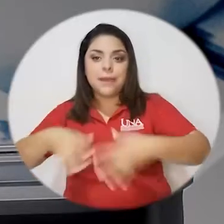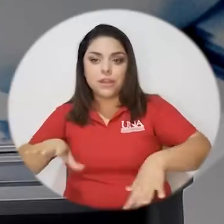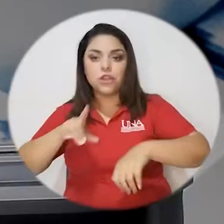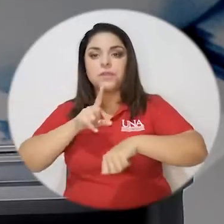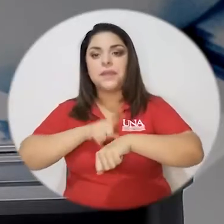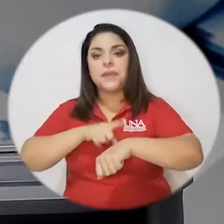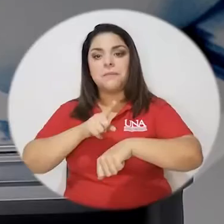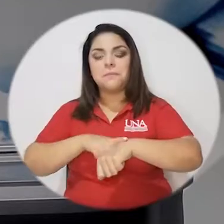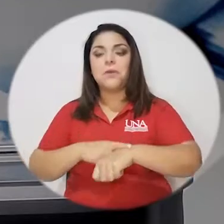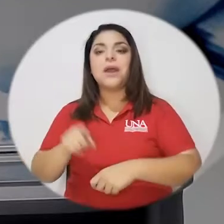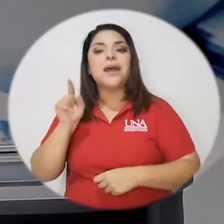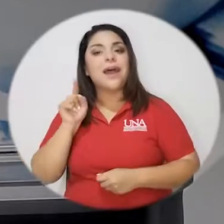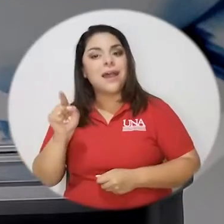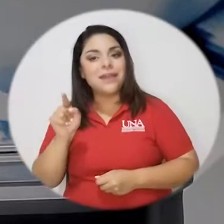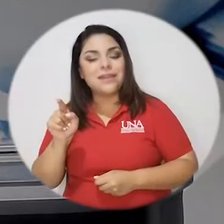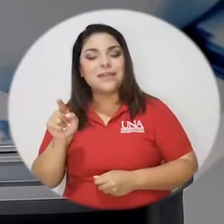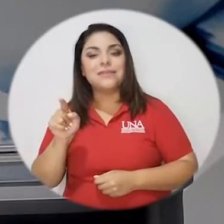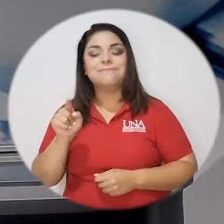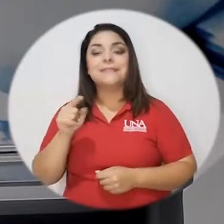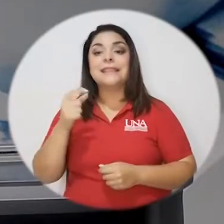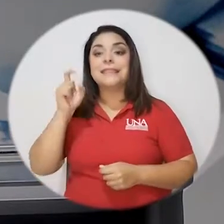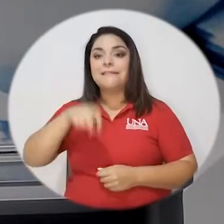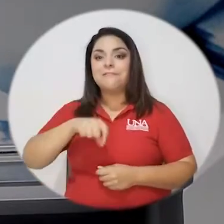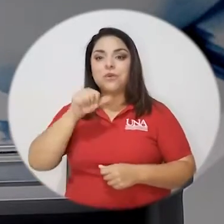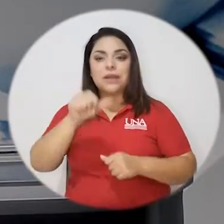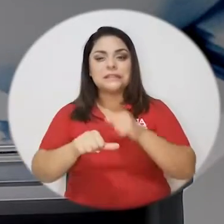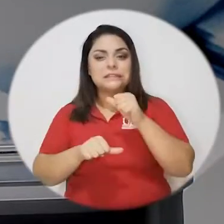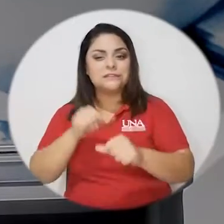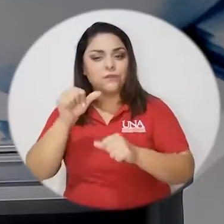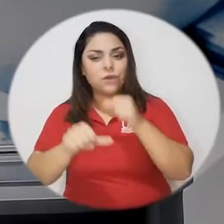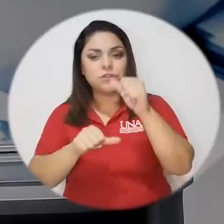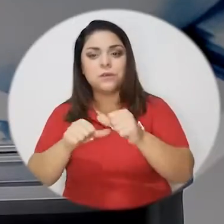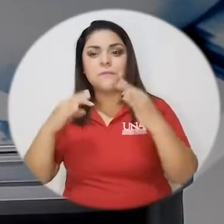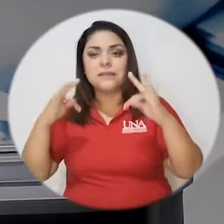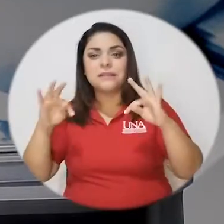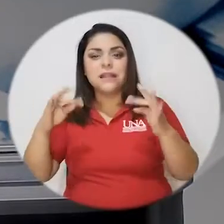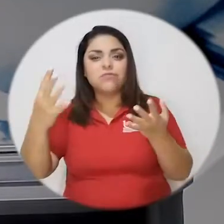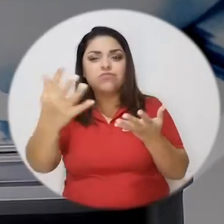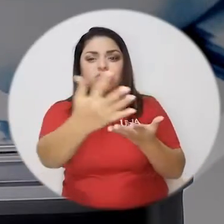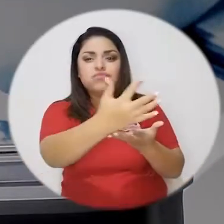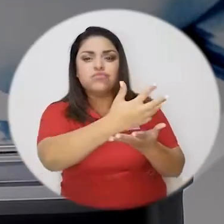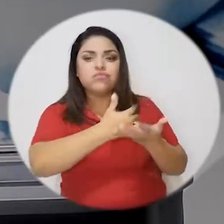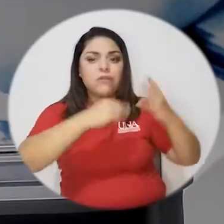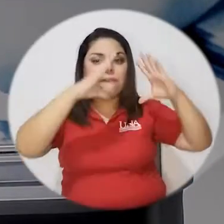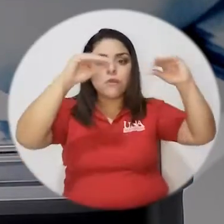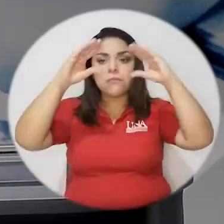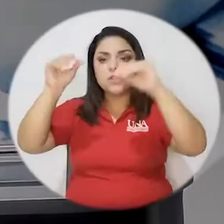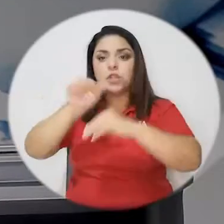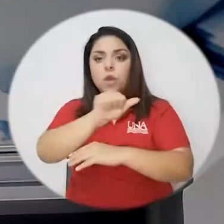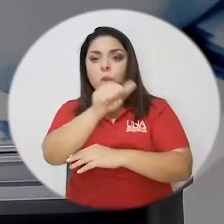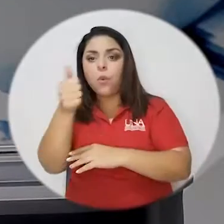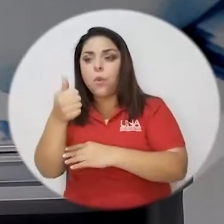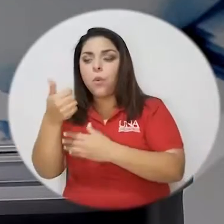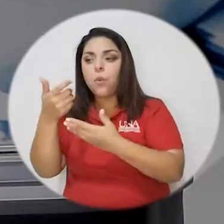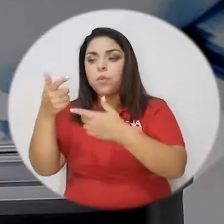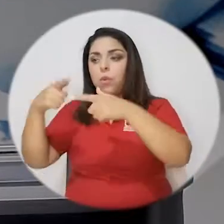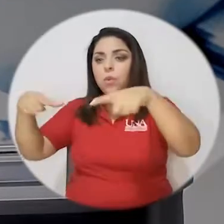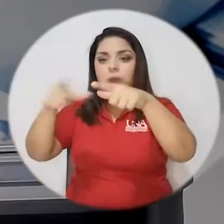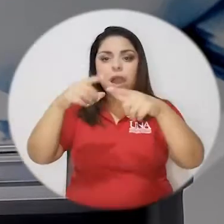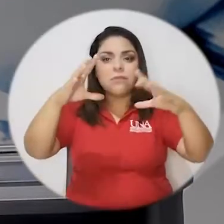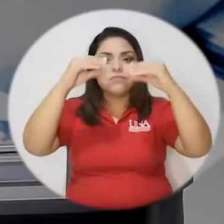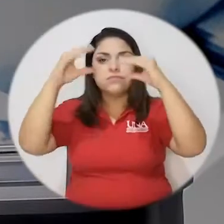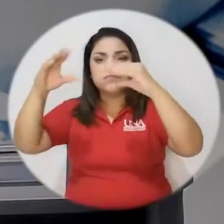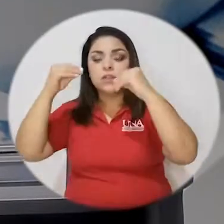Entonces ahí se perdió mucho tiempo, ahí se ha tenido que hacer esfuerzos para tratar de tomar datos de un lado, del